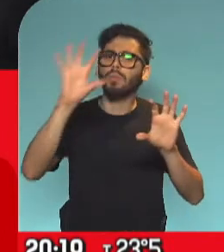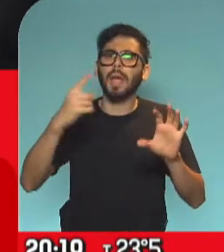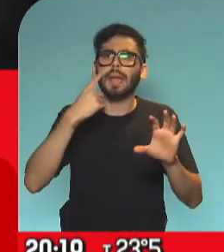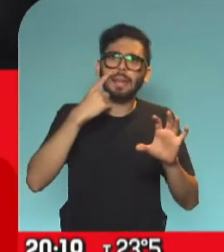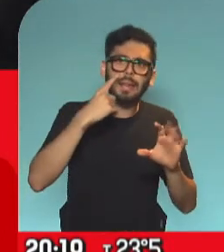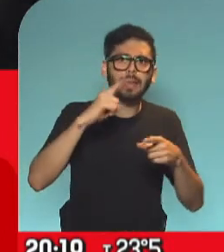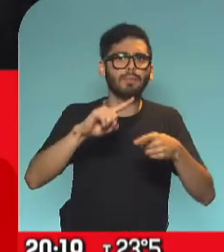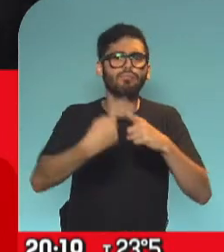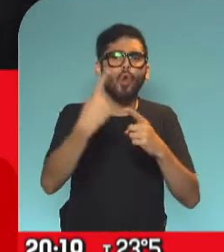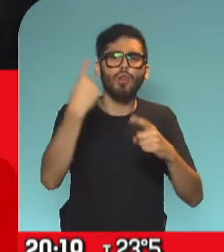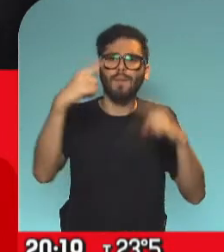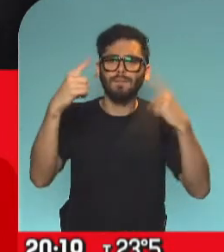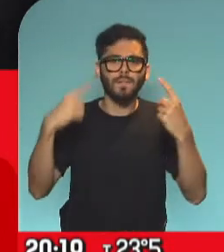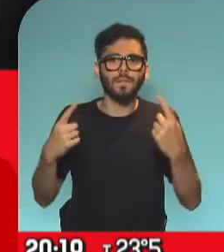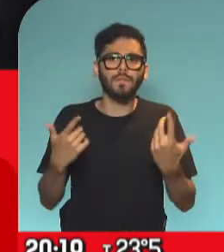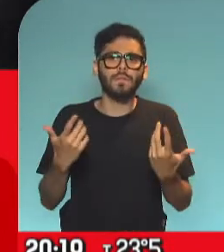político.